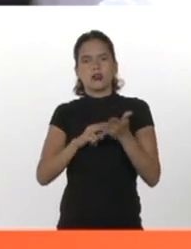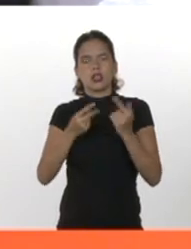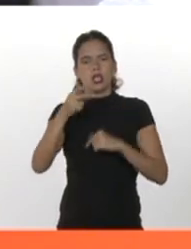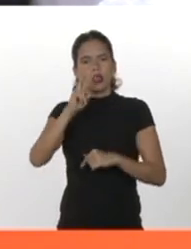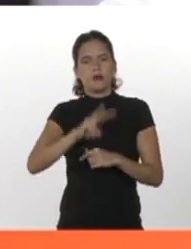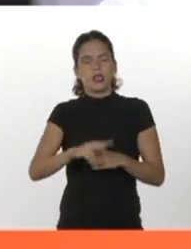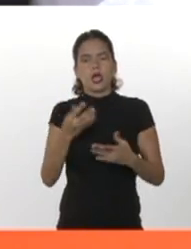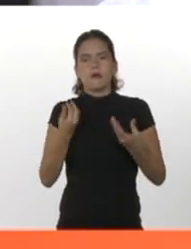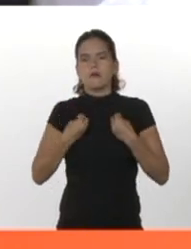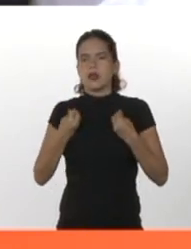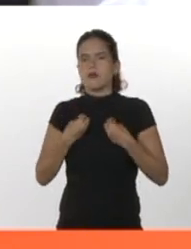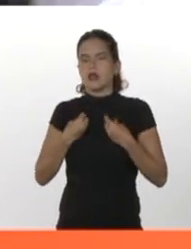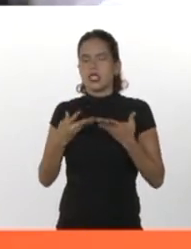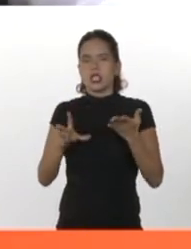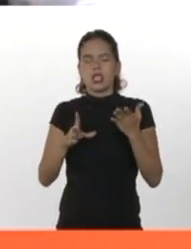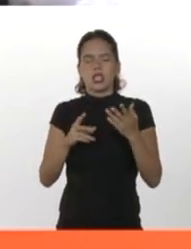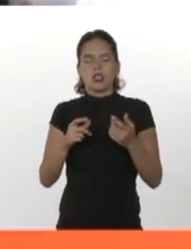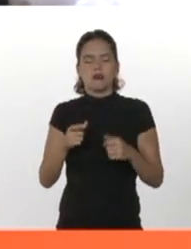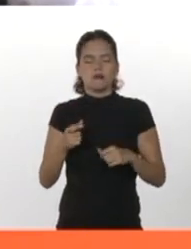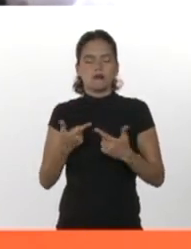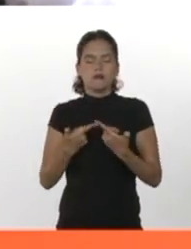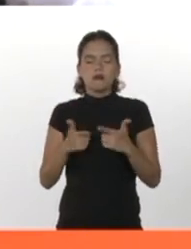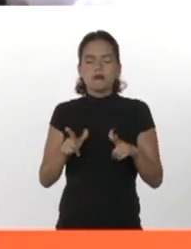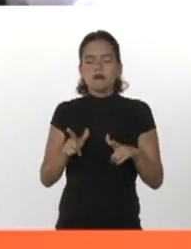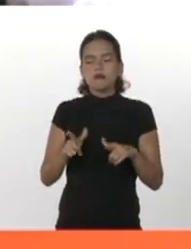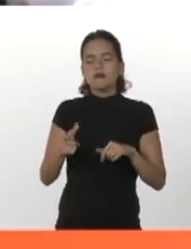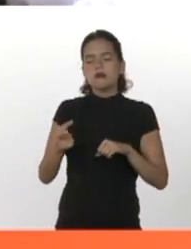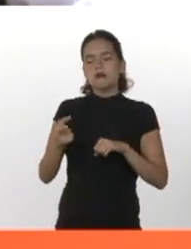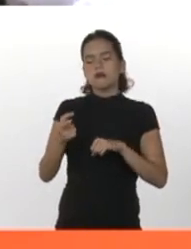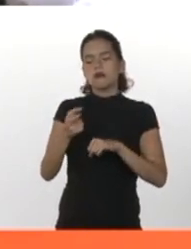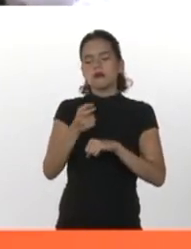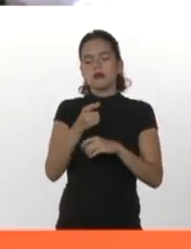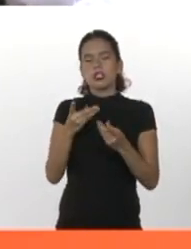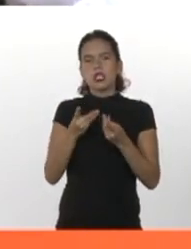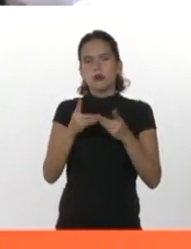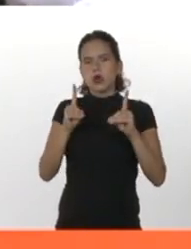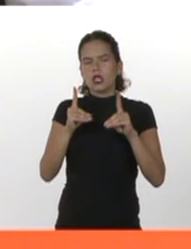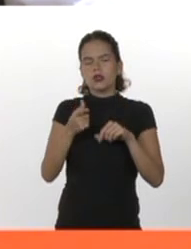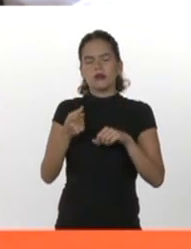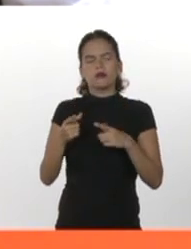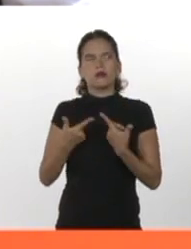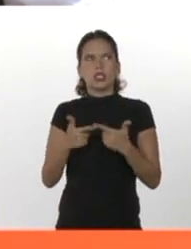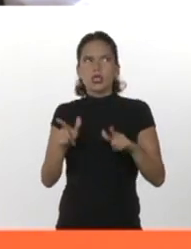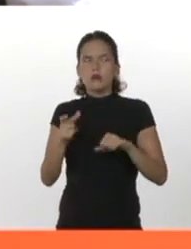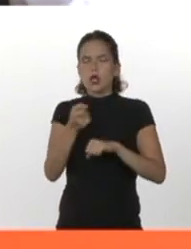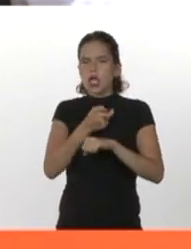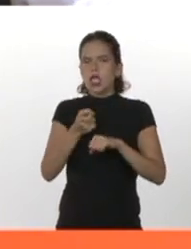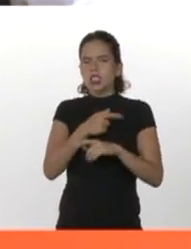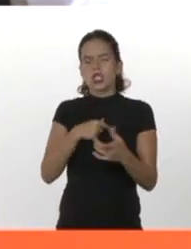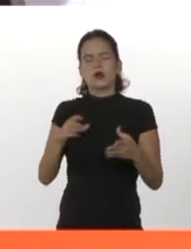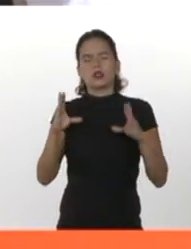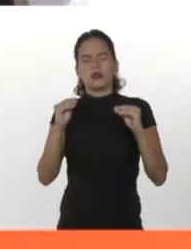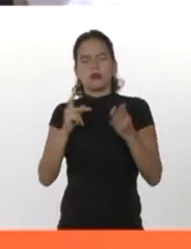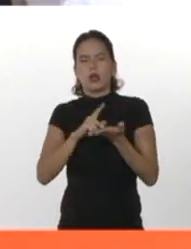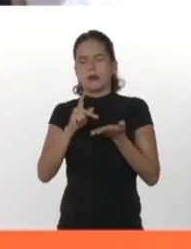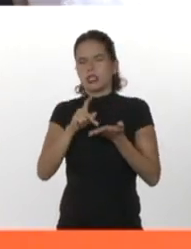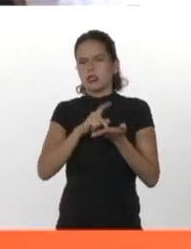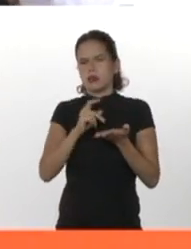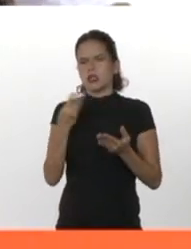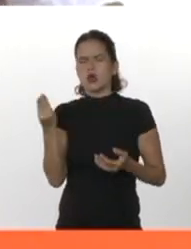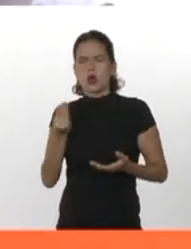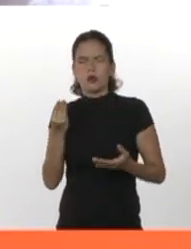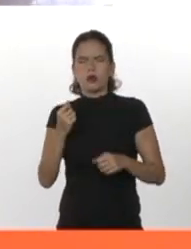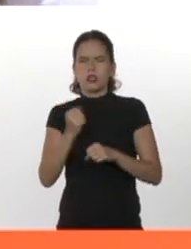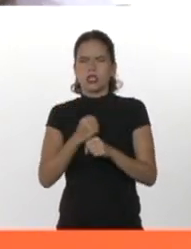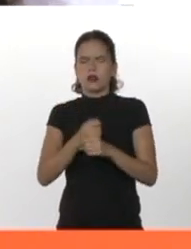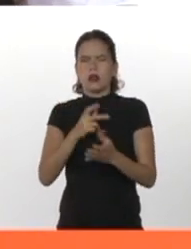realidad vivir en democracia. Cuando hablamos de la participación, a ver, Valeria, ¿cómo se trabaja la participación